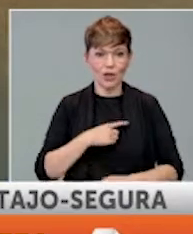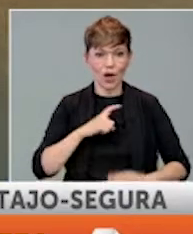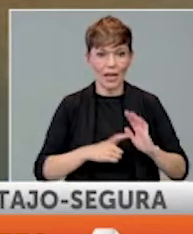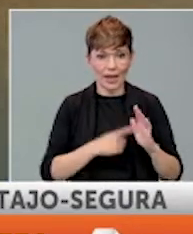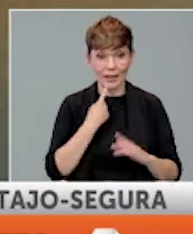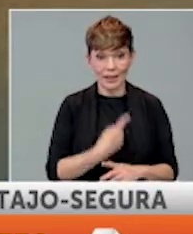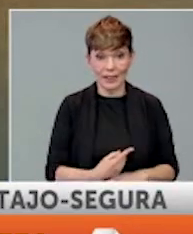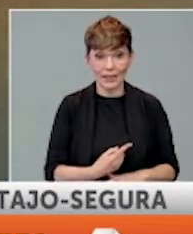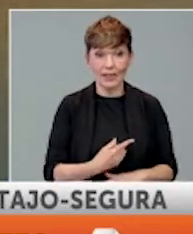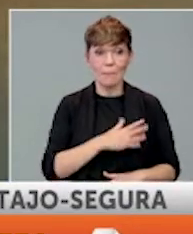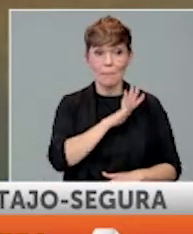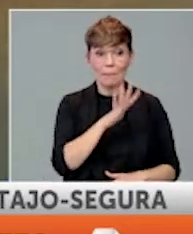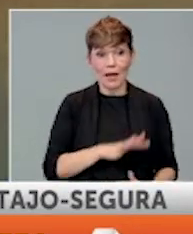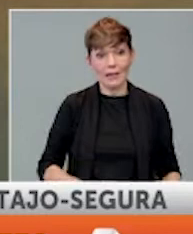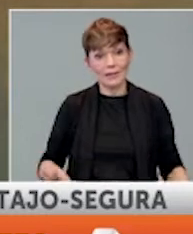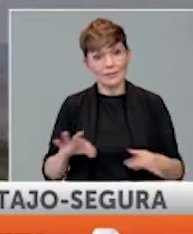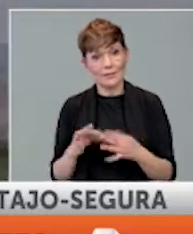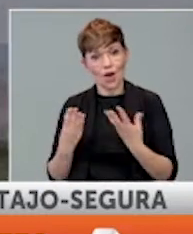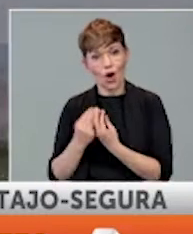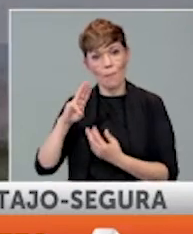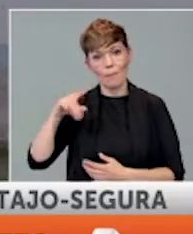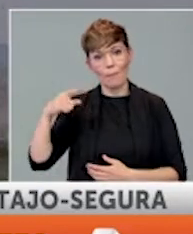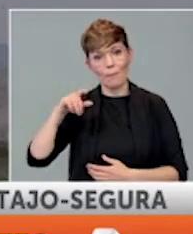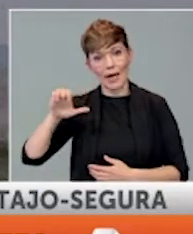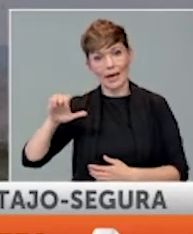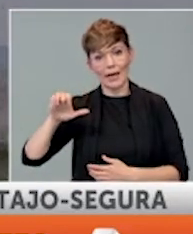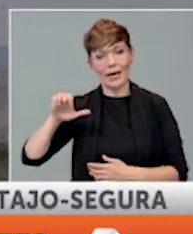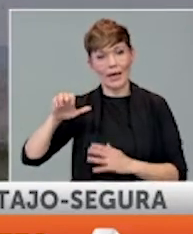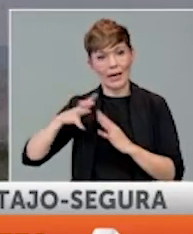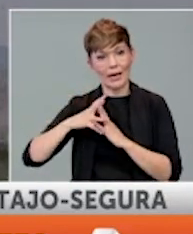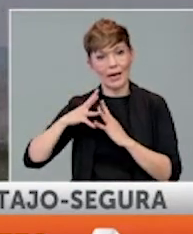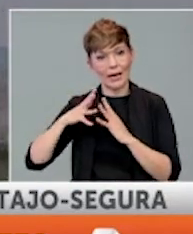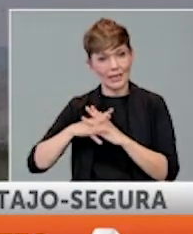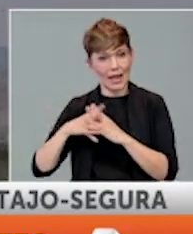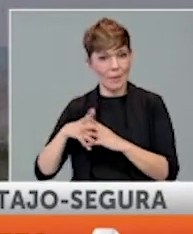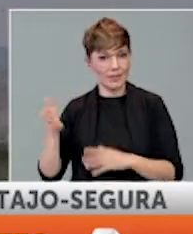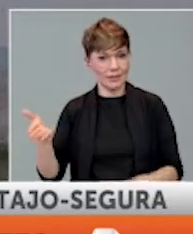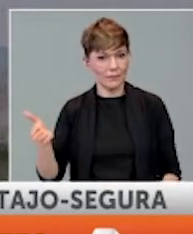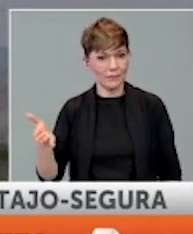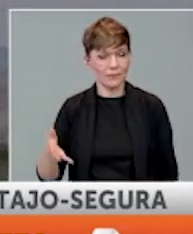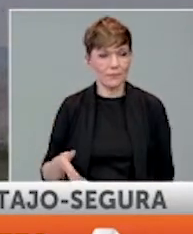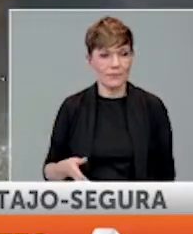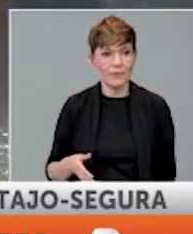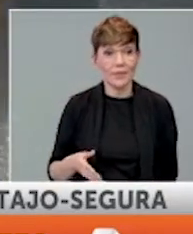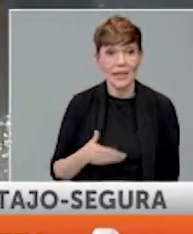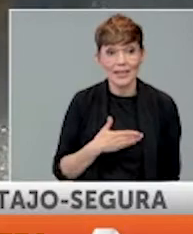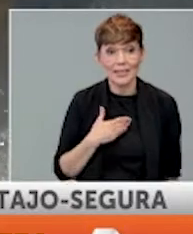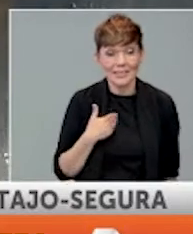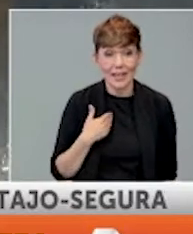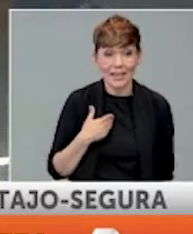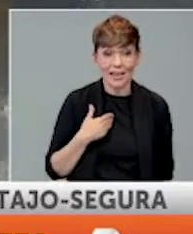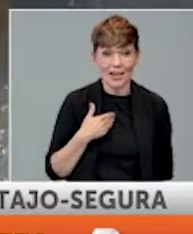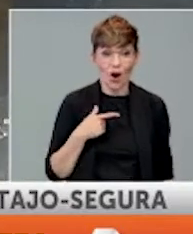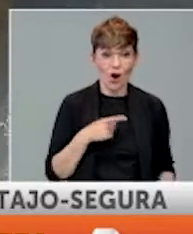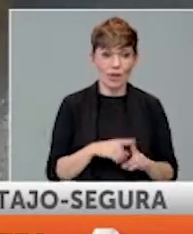su homólogo García Page en Castilla-La Mancha. La ministra lo hace por aumentar la película de agua en Entre Peñas y Buendía y cita